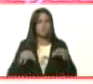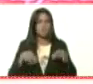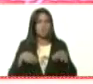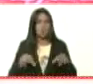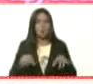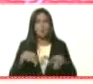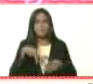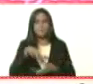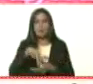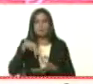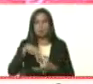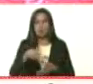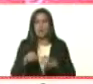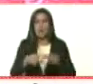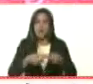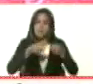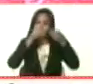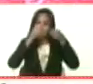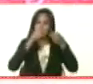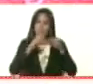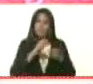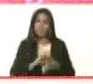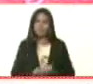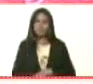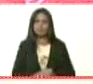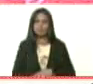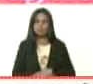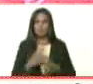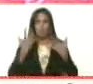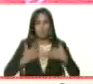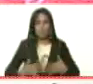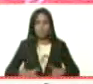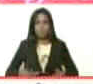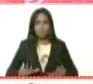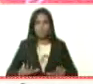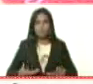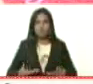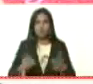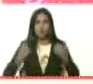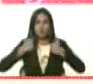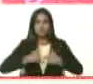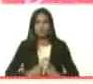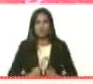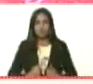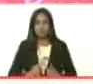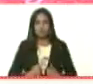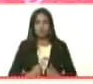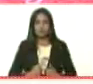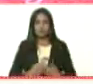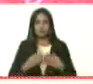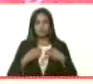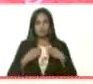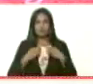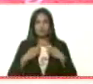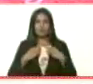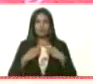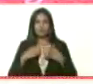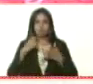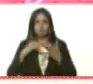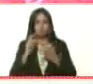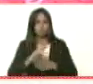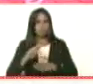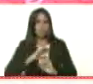pantalones, las medias, los vestidos, la chaqueta, la franela que